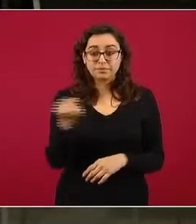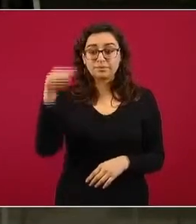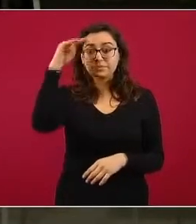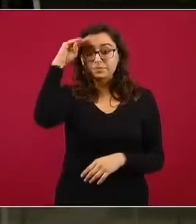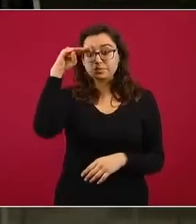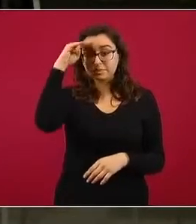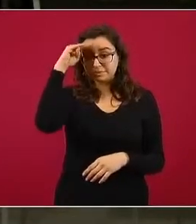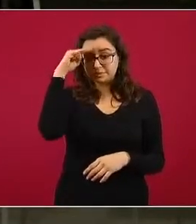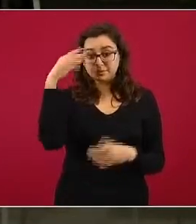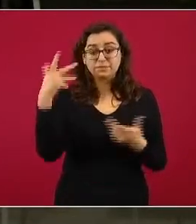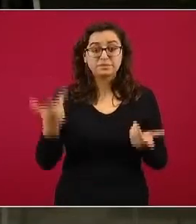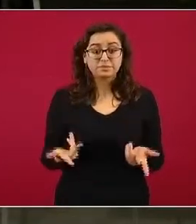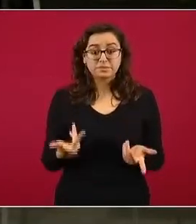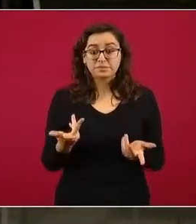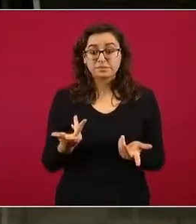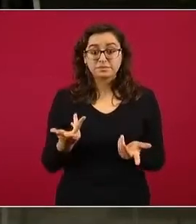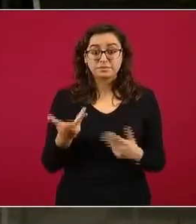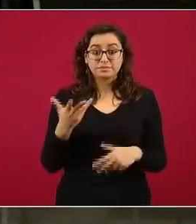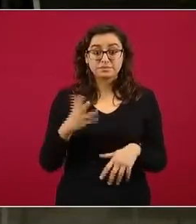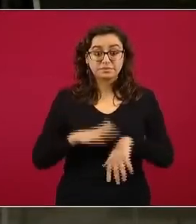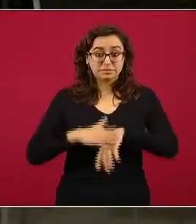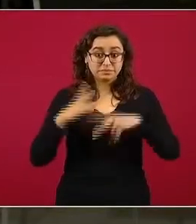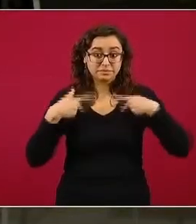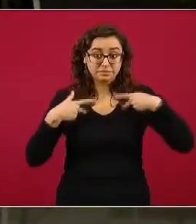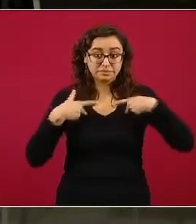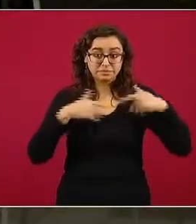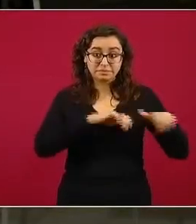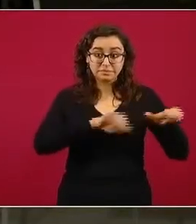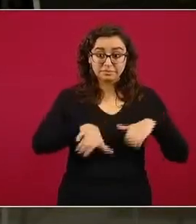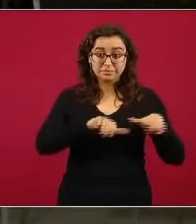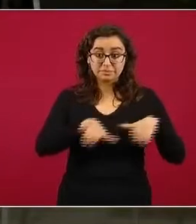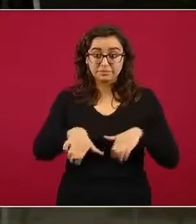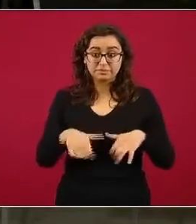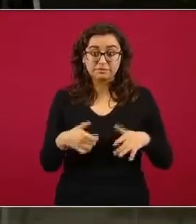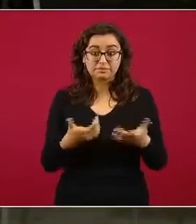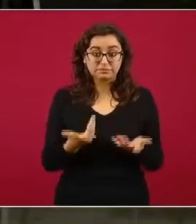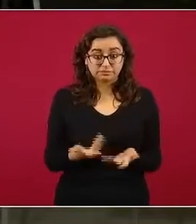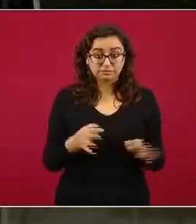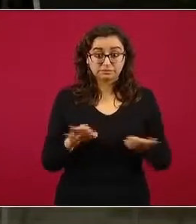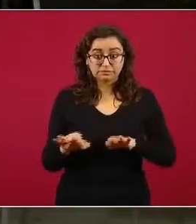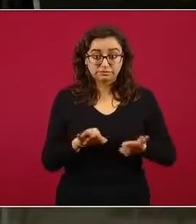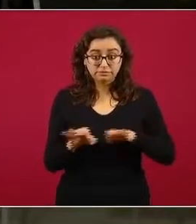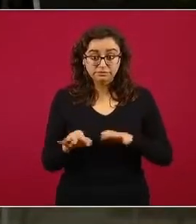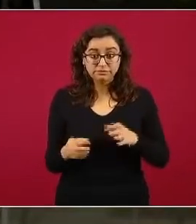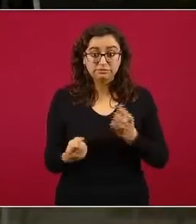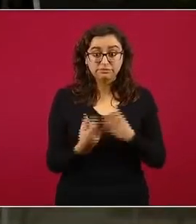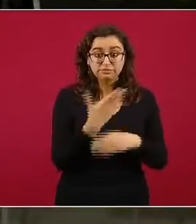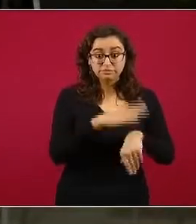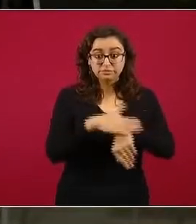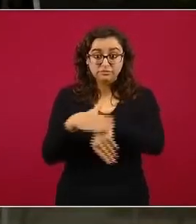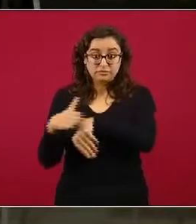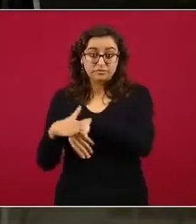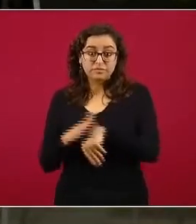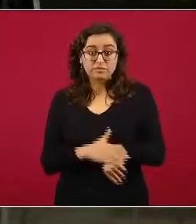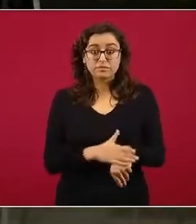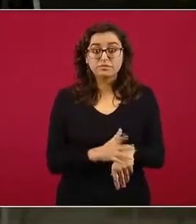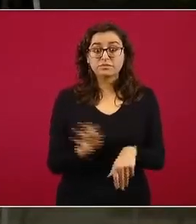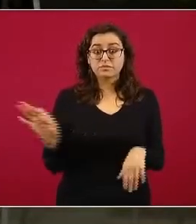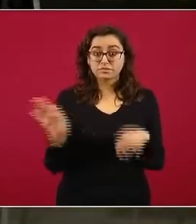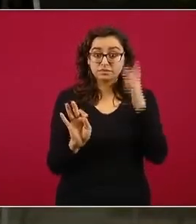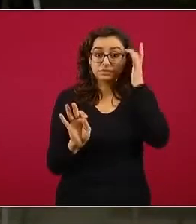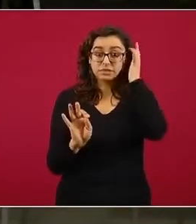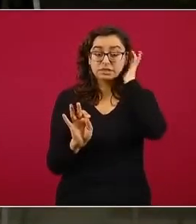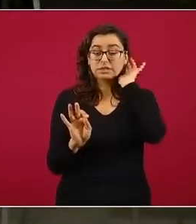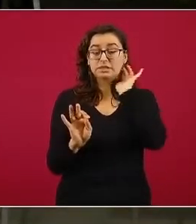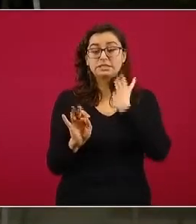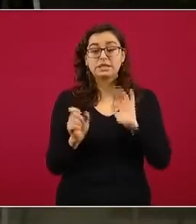personal, inclusive a las personas pasantes, abrir una nueva convocatoria y posiblemente